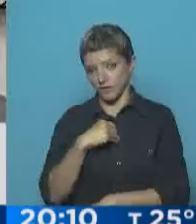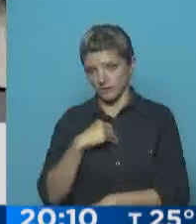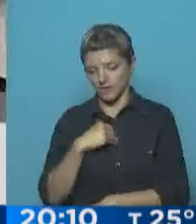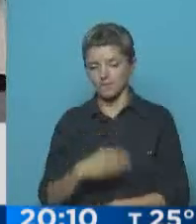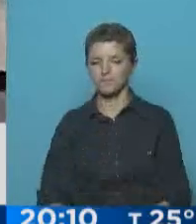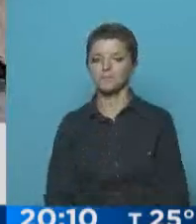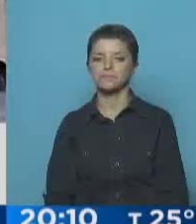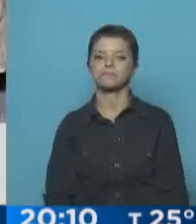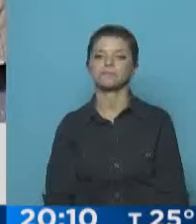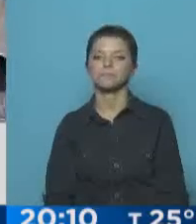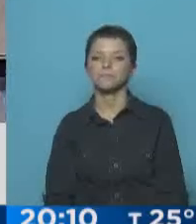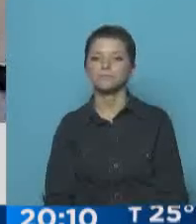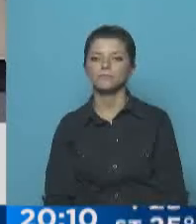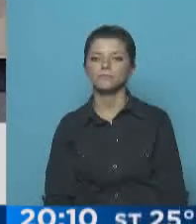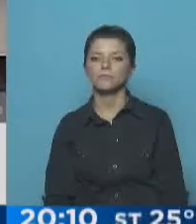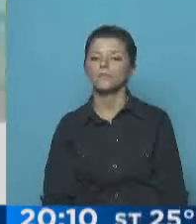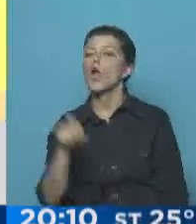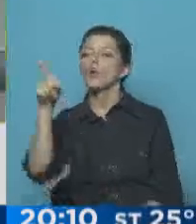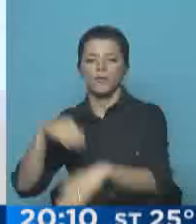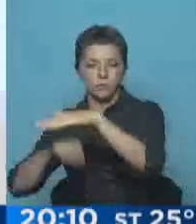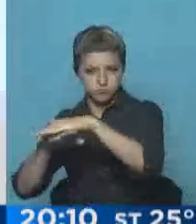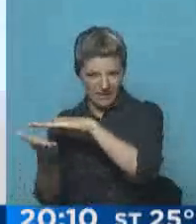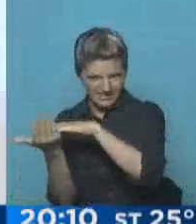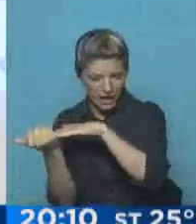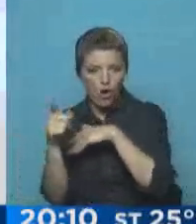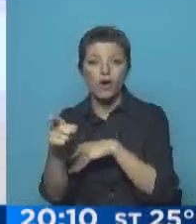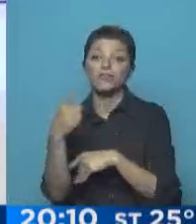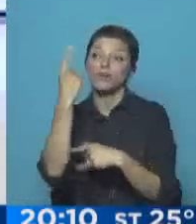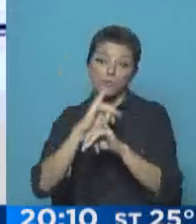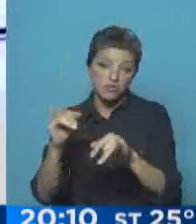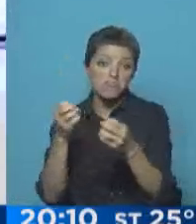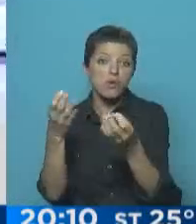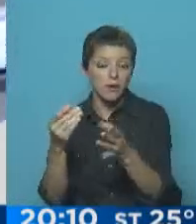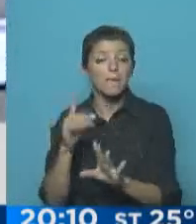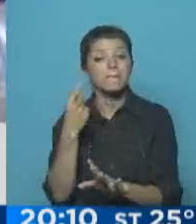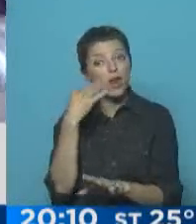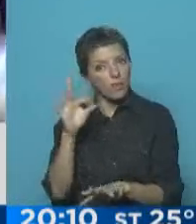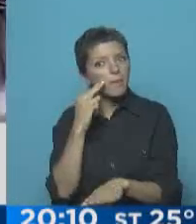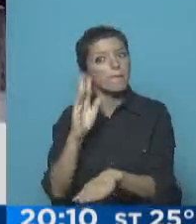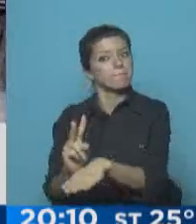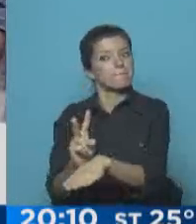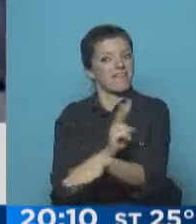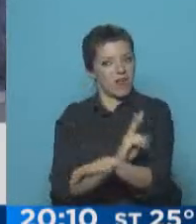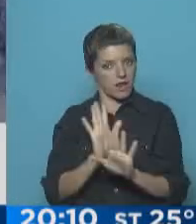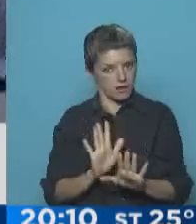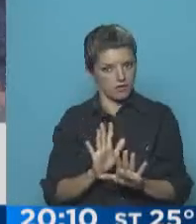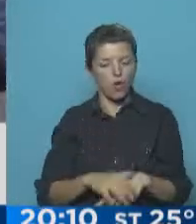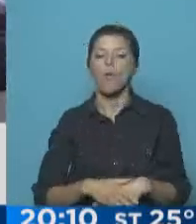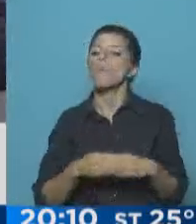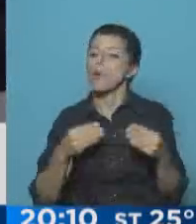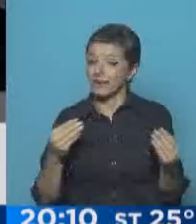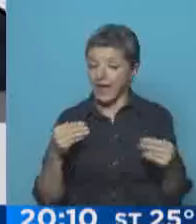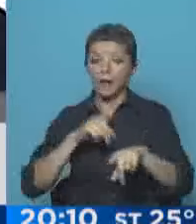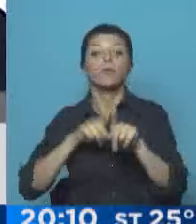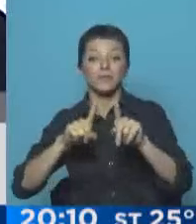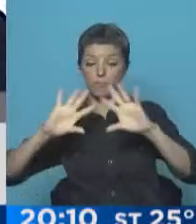cepo es en sí una buena noticia con la cual hay que tomar precauciones, porque en un mundo en